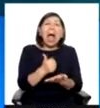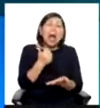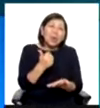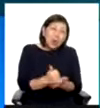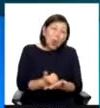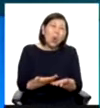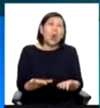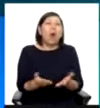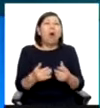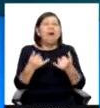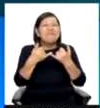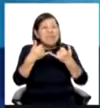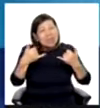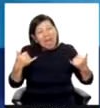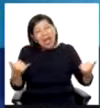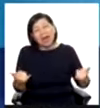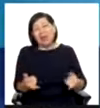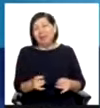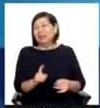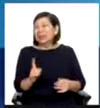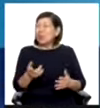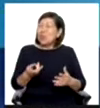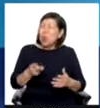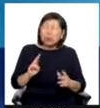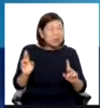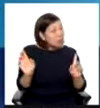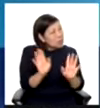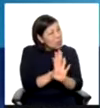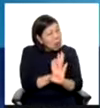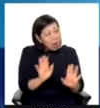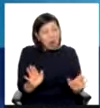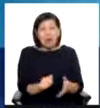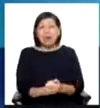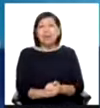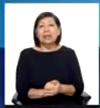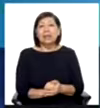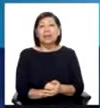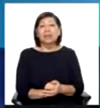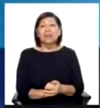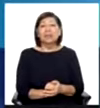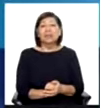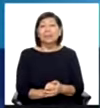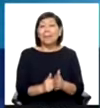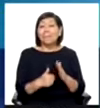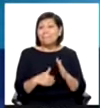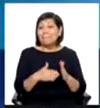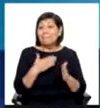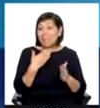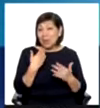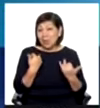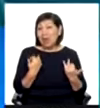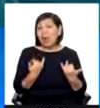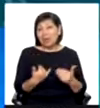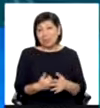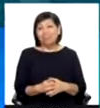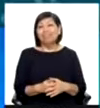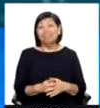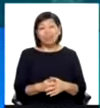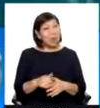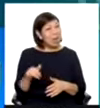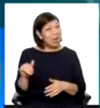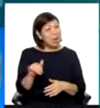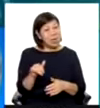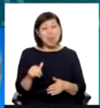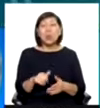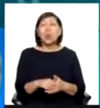pan, el fideo, ¿no? Exagera mucho. Bueno, aquí cantidad, en la ciudad capital también es